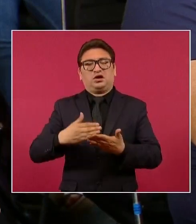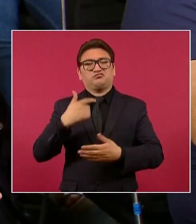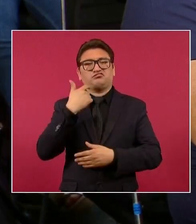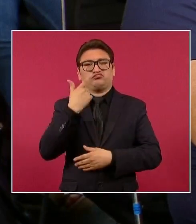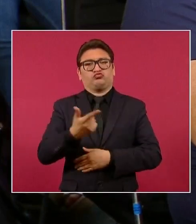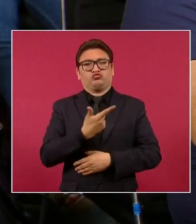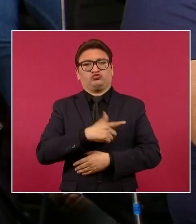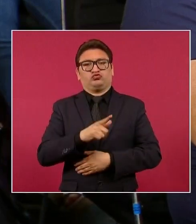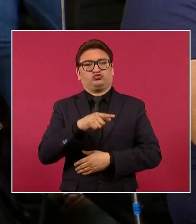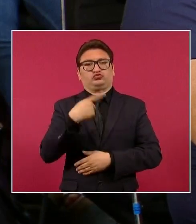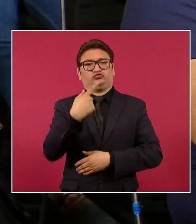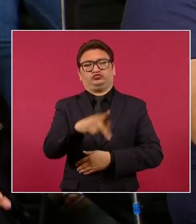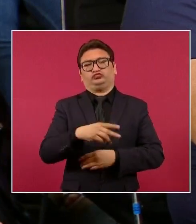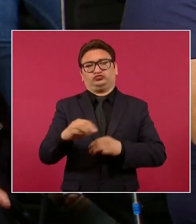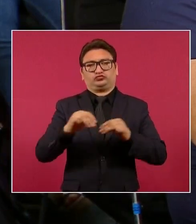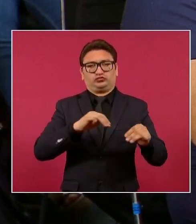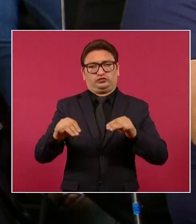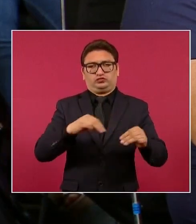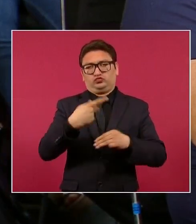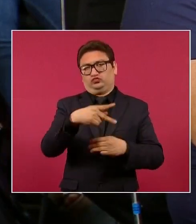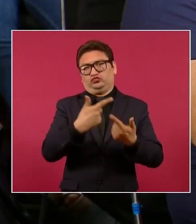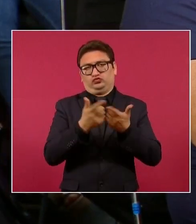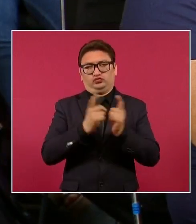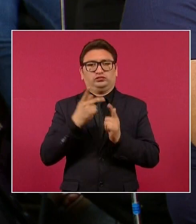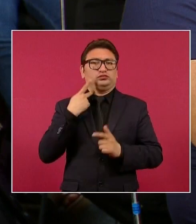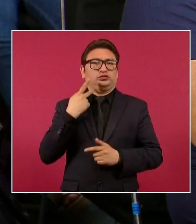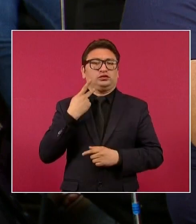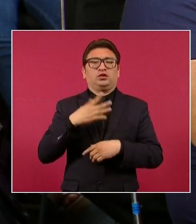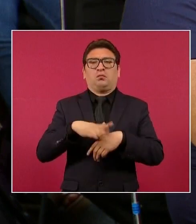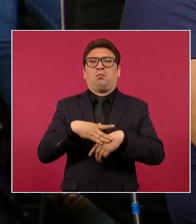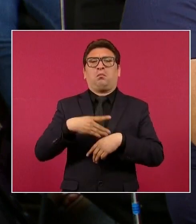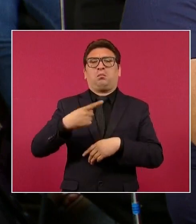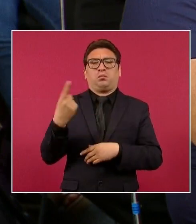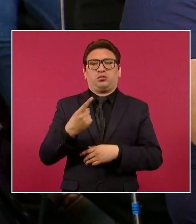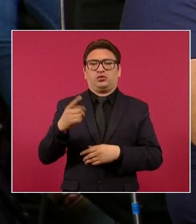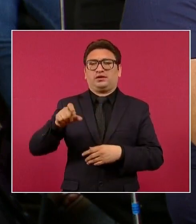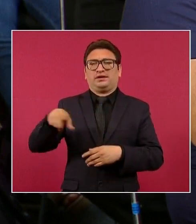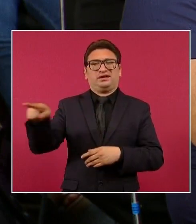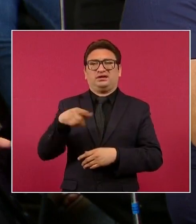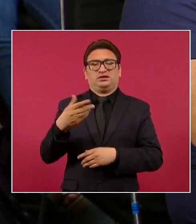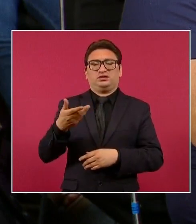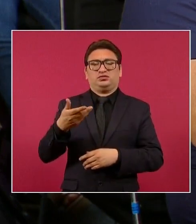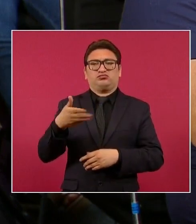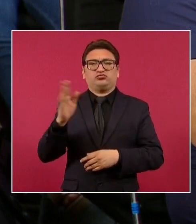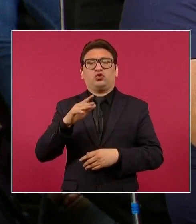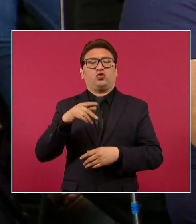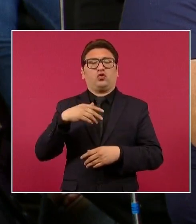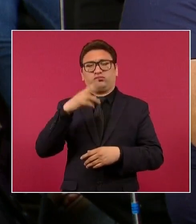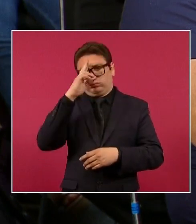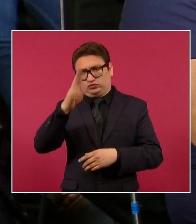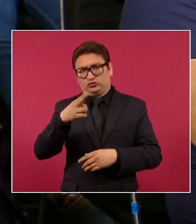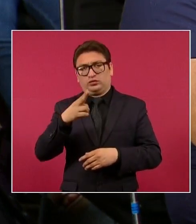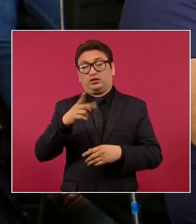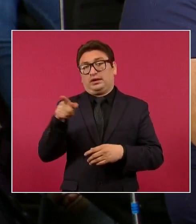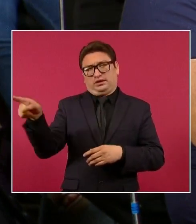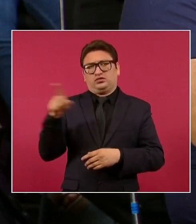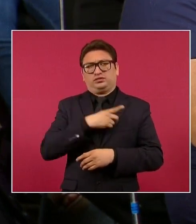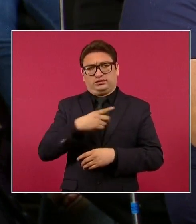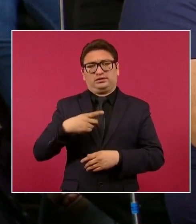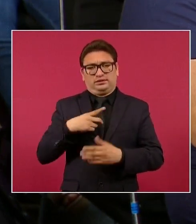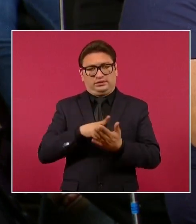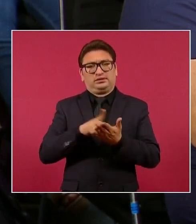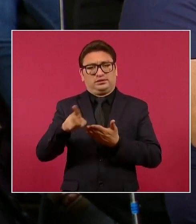comulgan con su movimiento, con su partido. ¿Por qué entonces vetarlos si ellos también en un momento dado tendrían derecho a